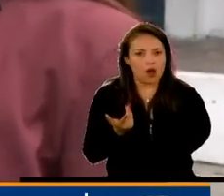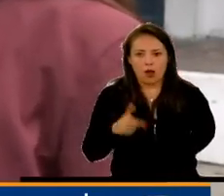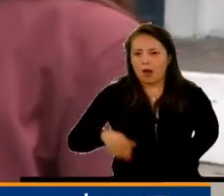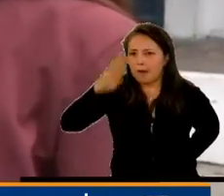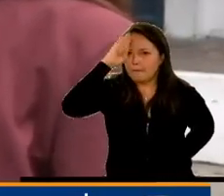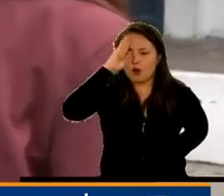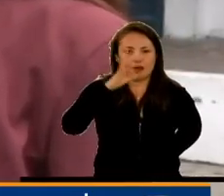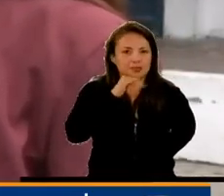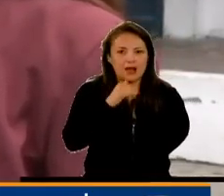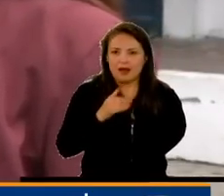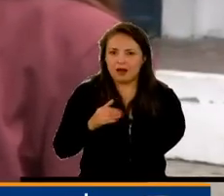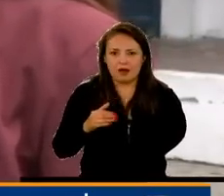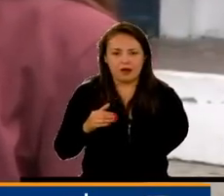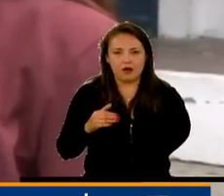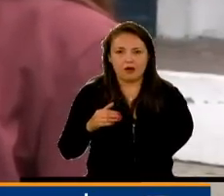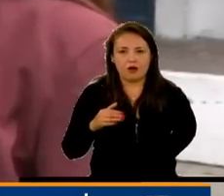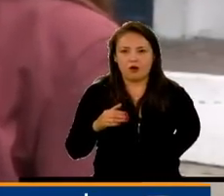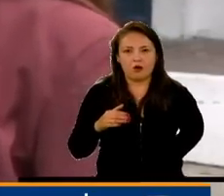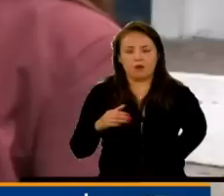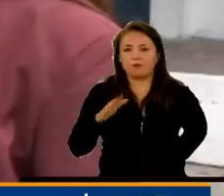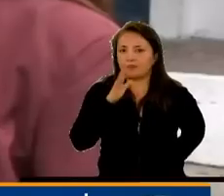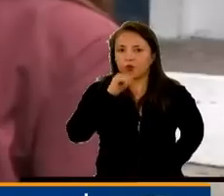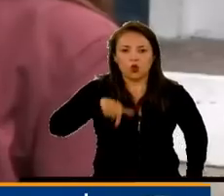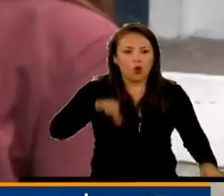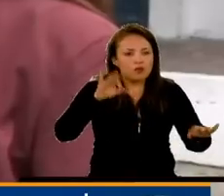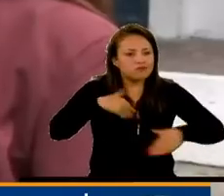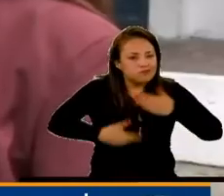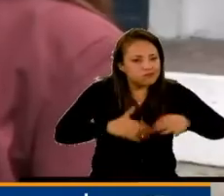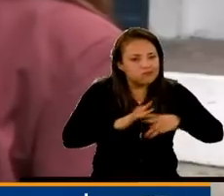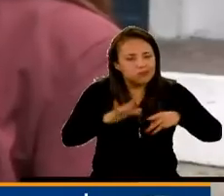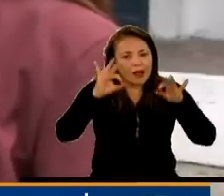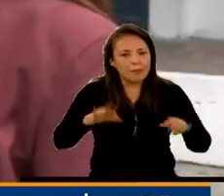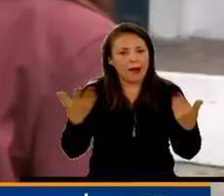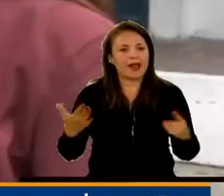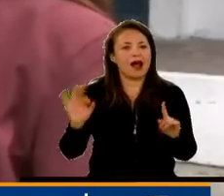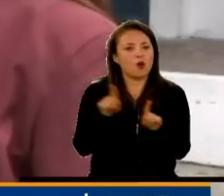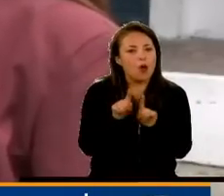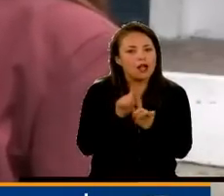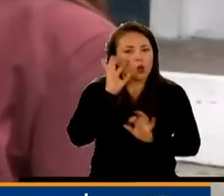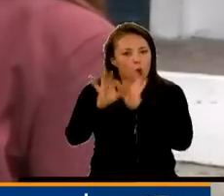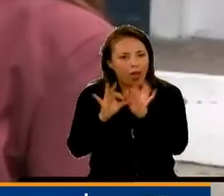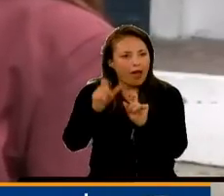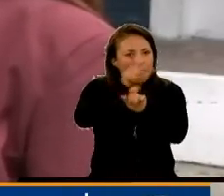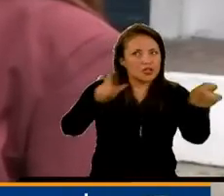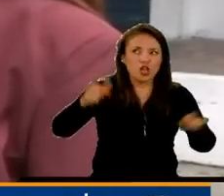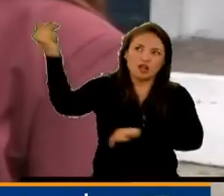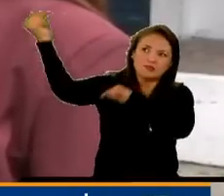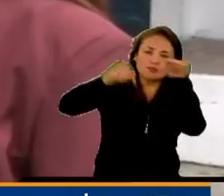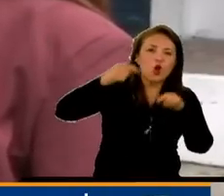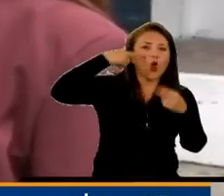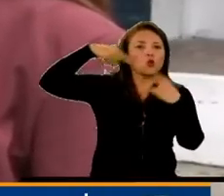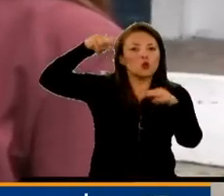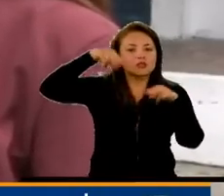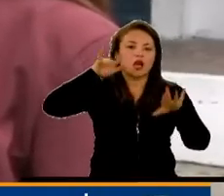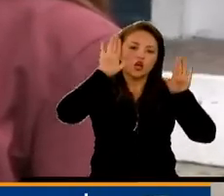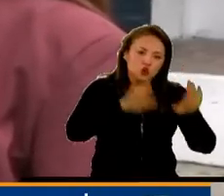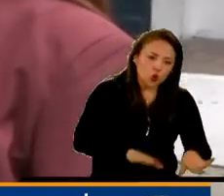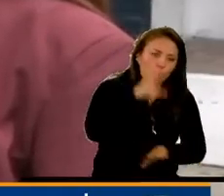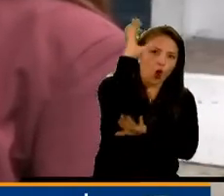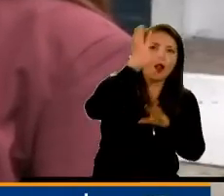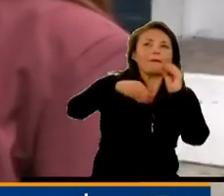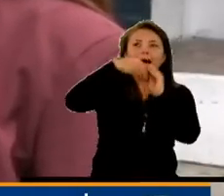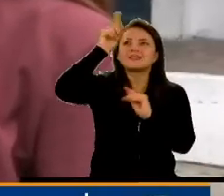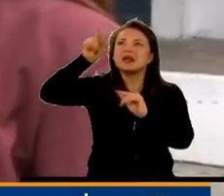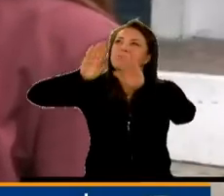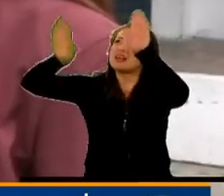tiene, no la ha implementado para proteger a tantos turistas nacionales y extranjeros que están